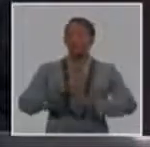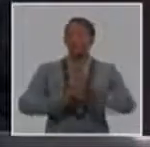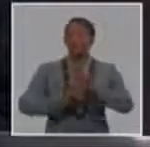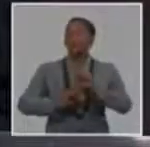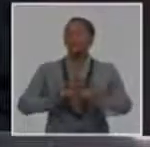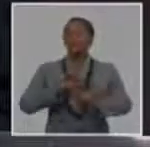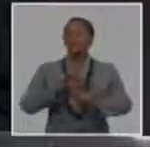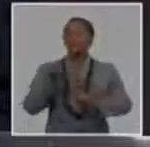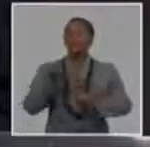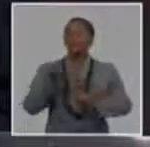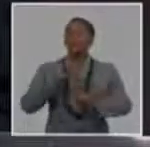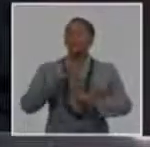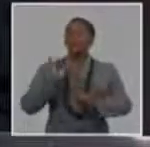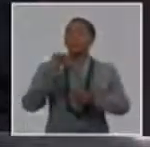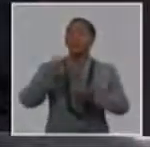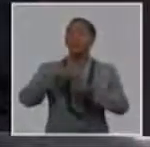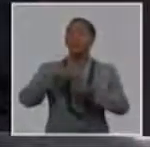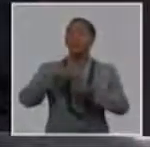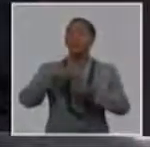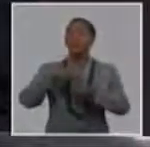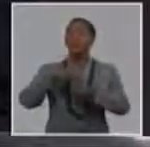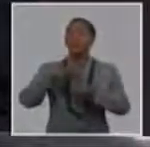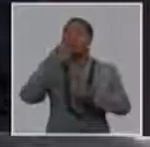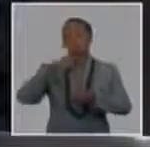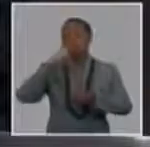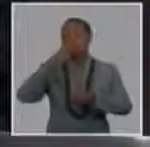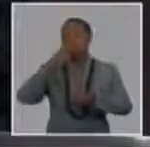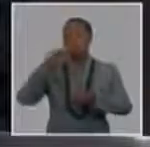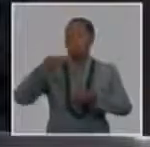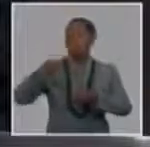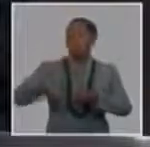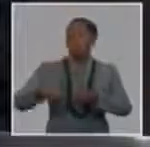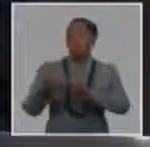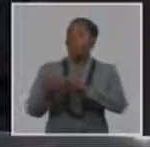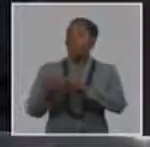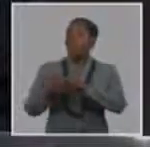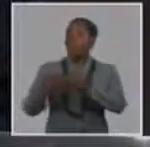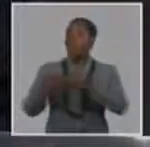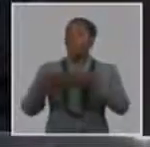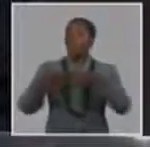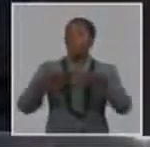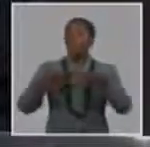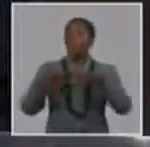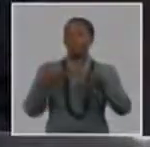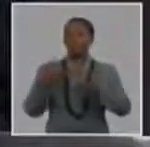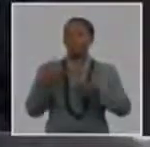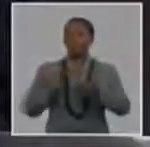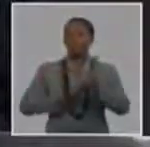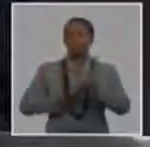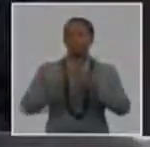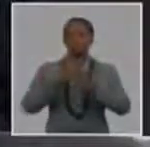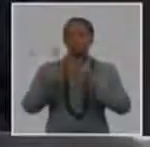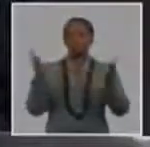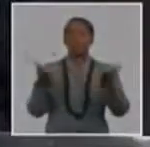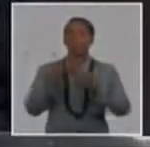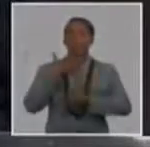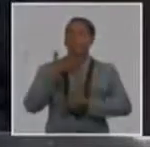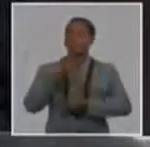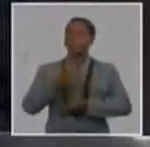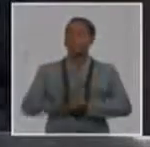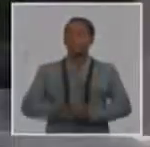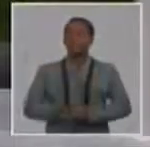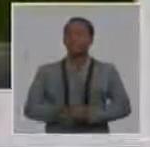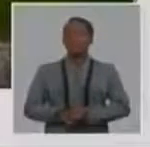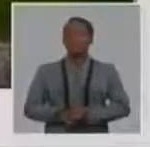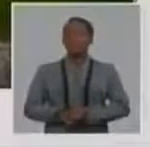varios millones de dólares que ya ha ingresado el país en este producto. Y por último, quería mencionar el que